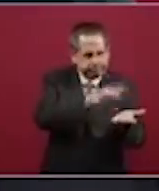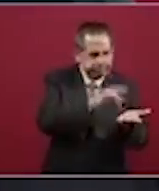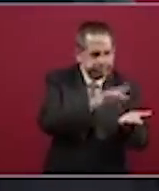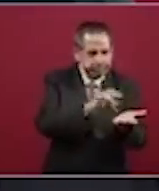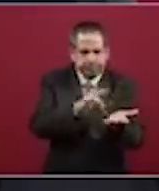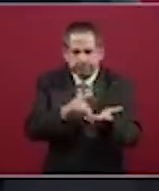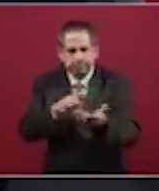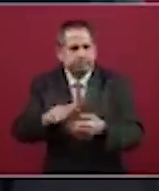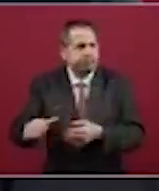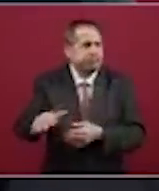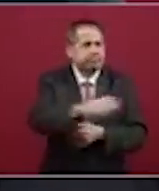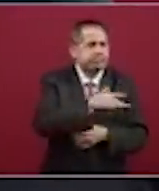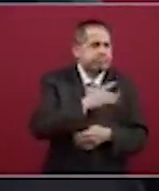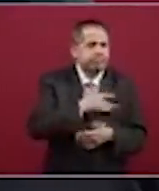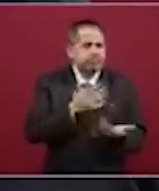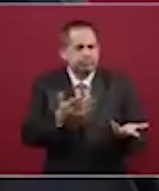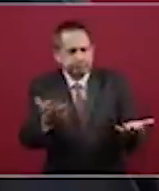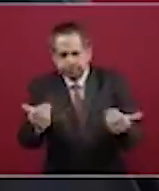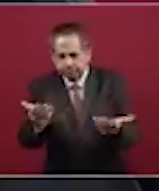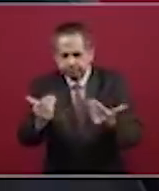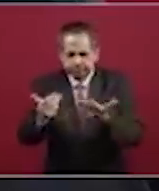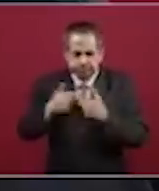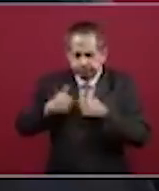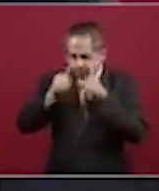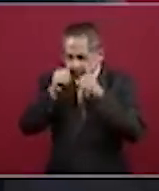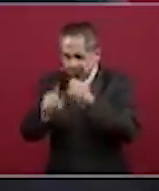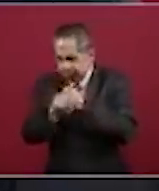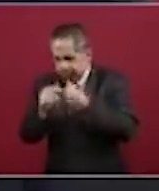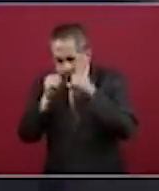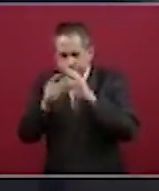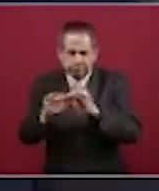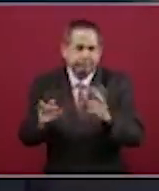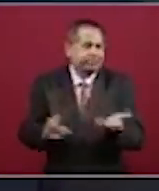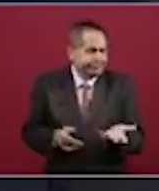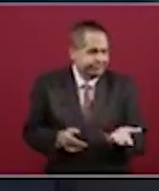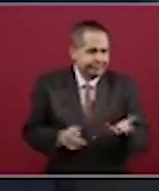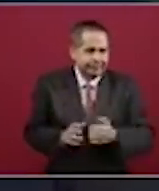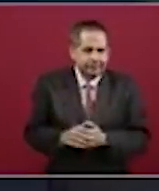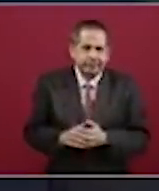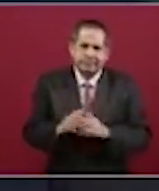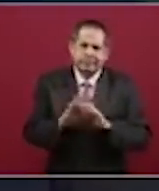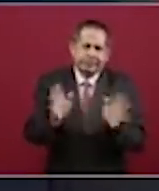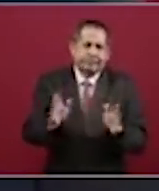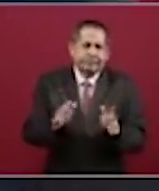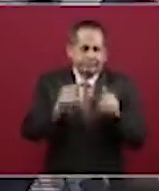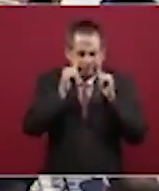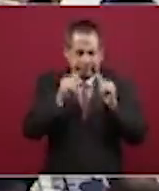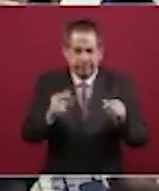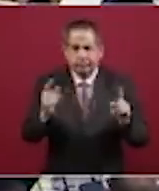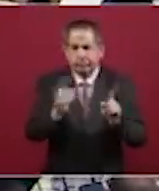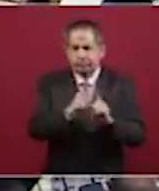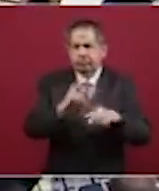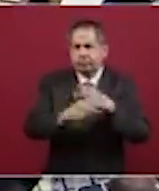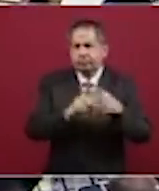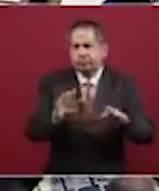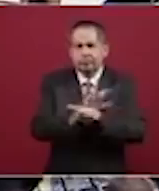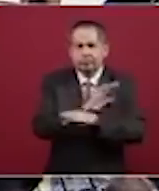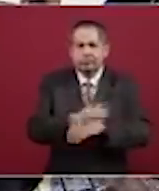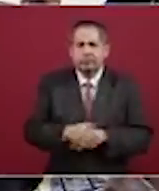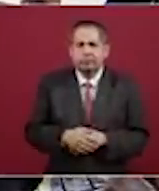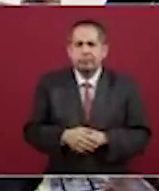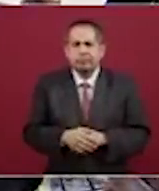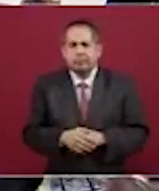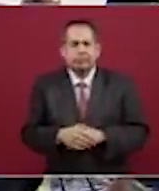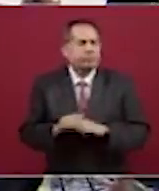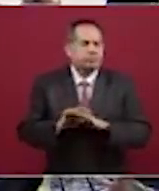los sentimientos de la gente y atendiendo problemas, siempre. Entonces, también eso ya va a cambiar,